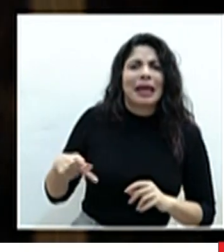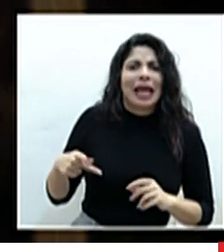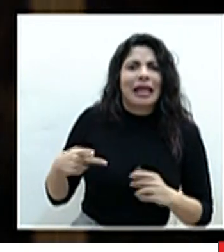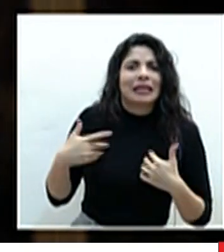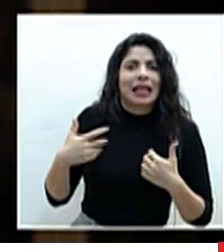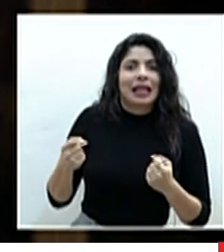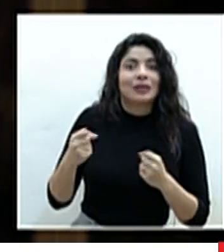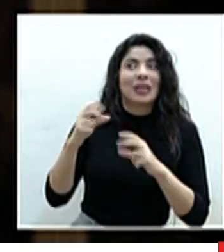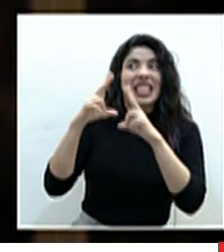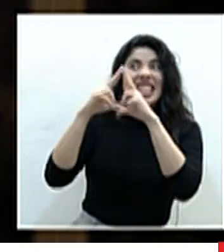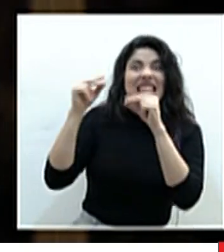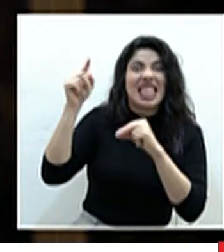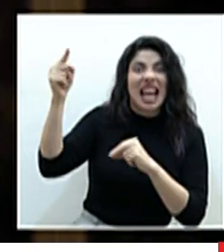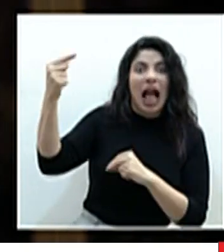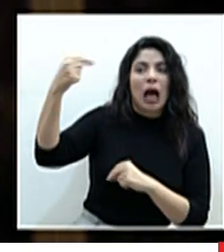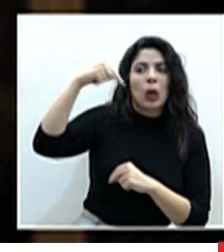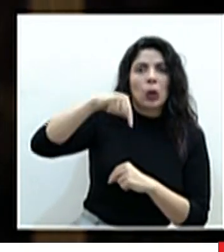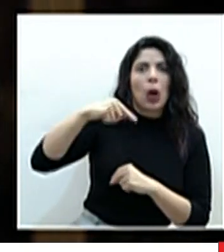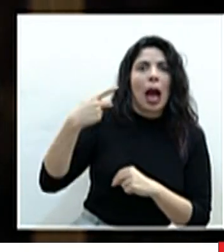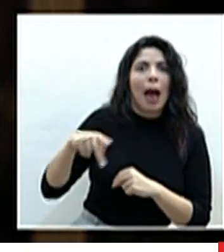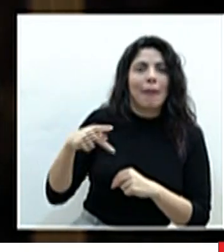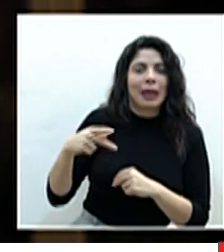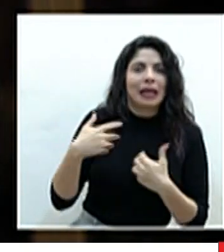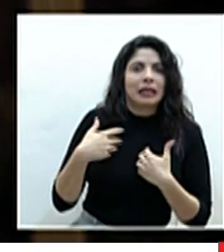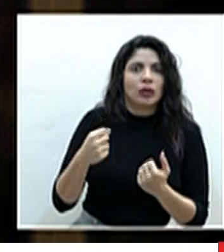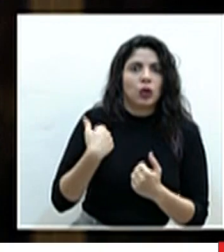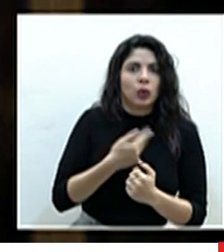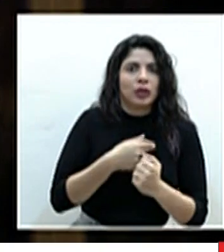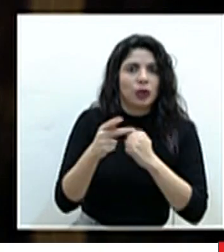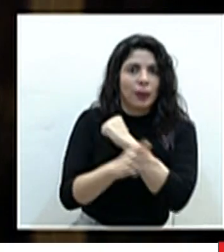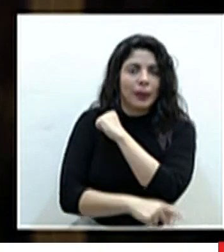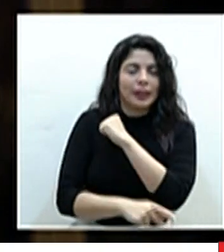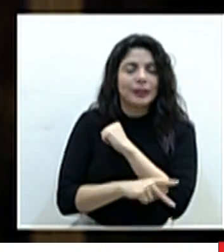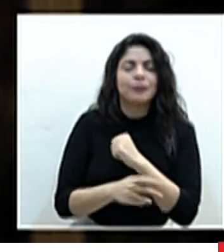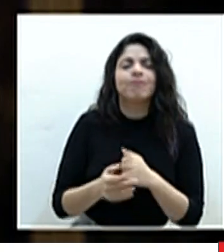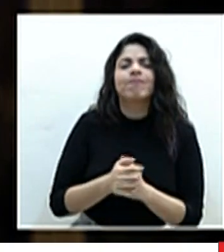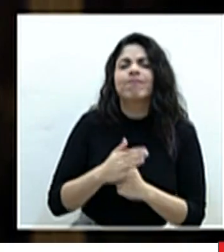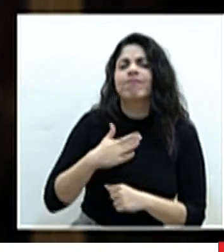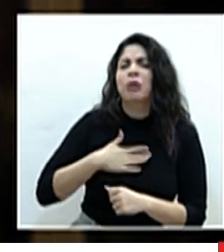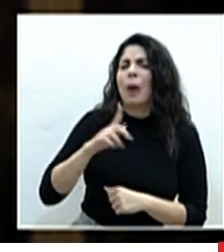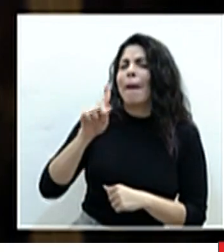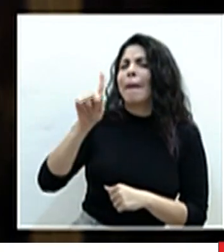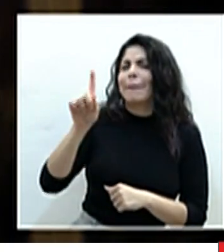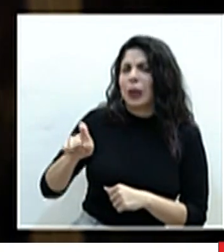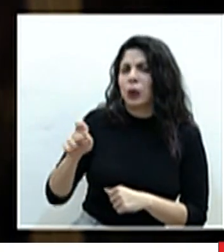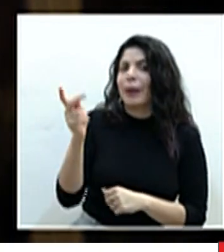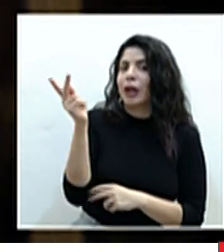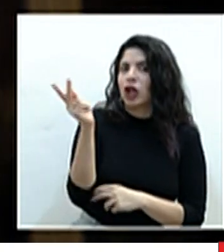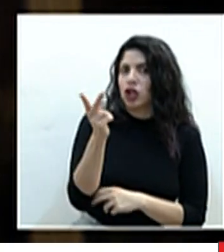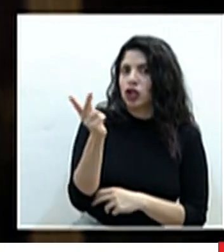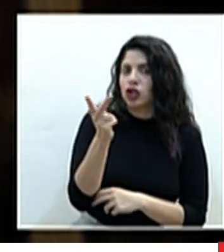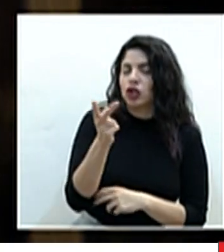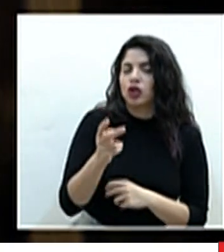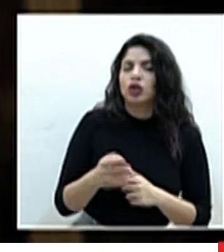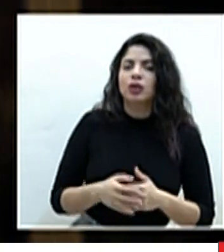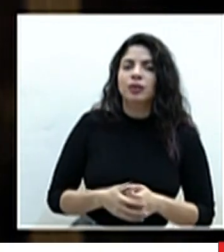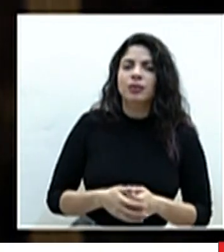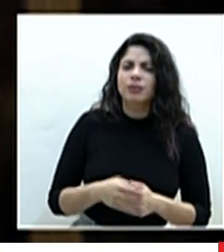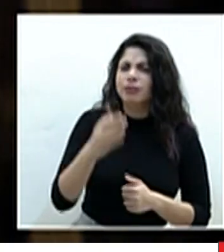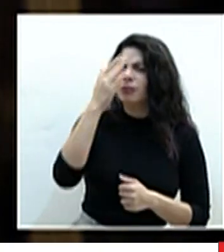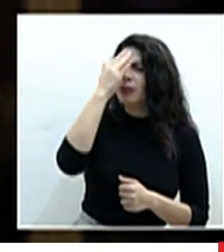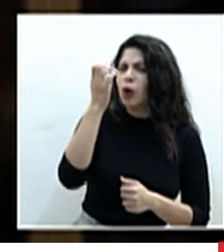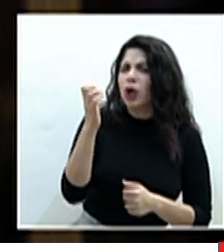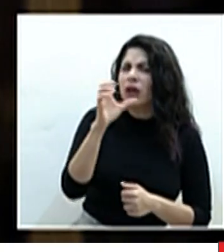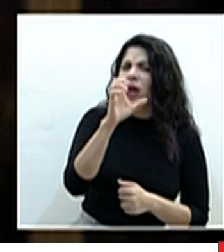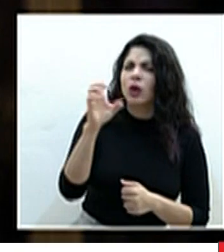desde Nicaragua al país. Mi pregunta para ambos: ¿por qué